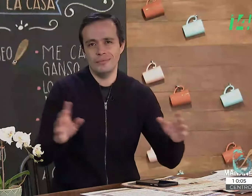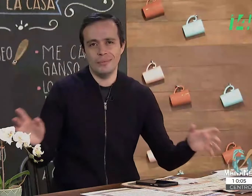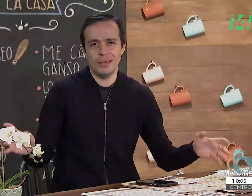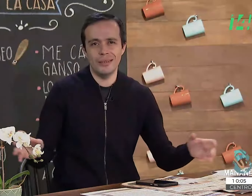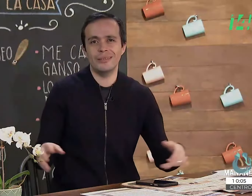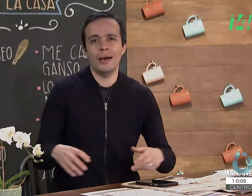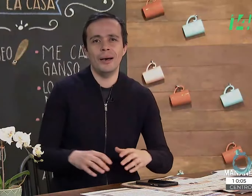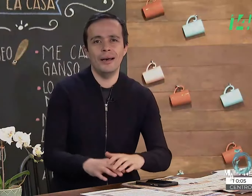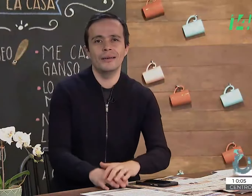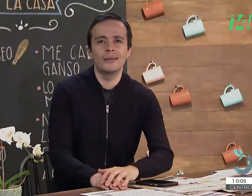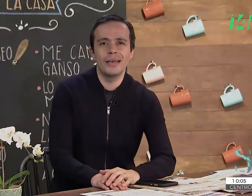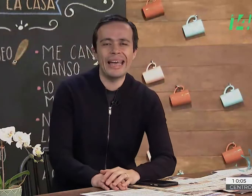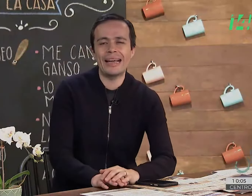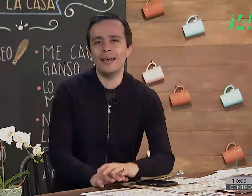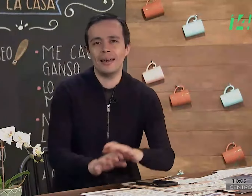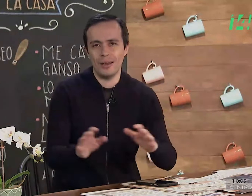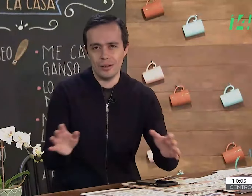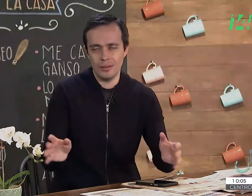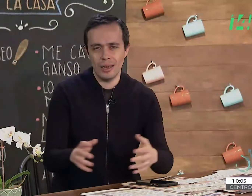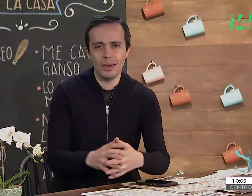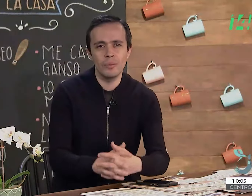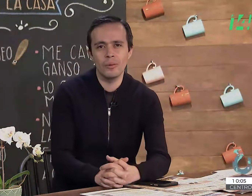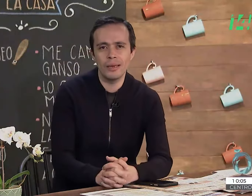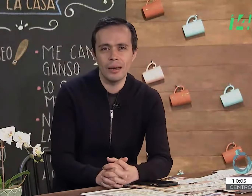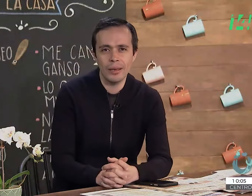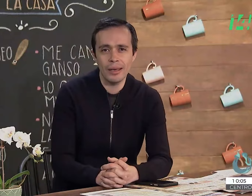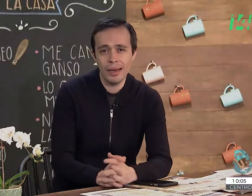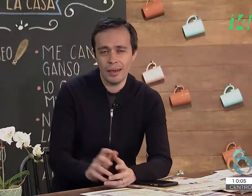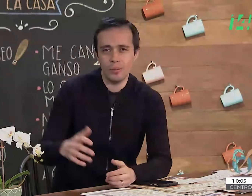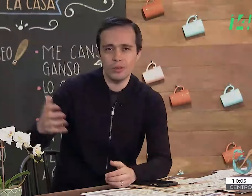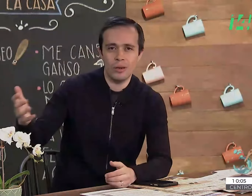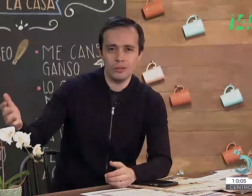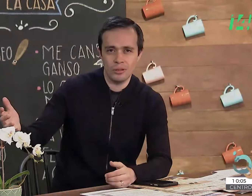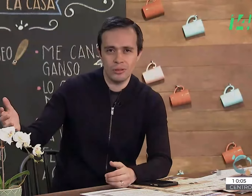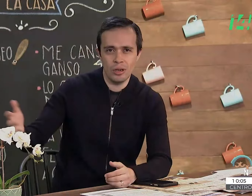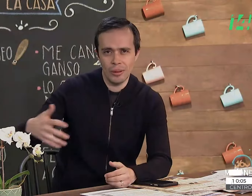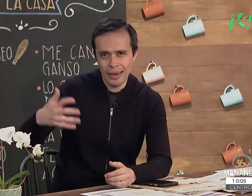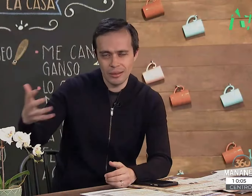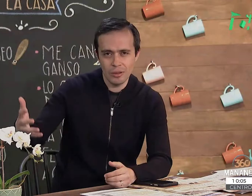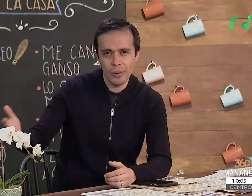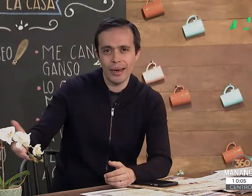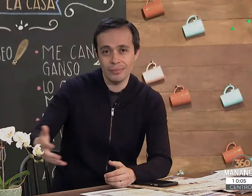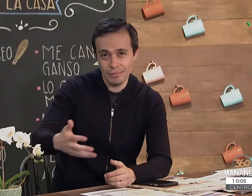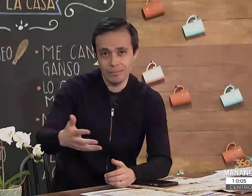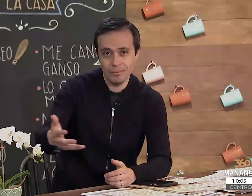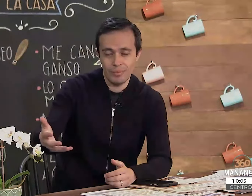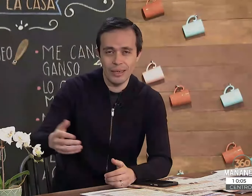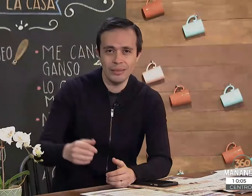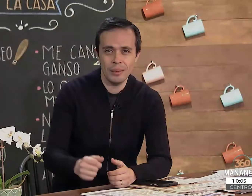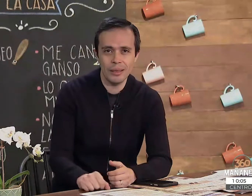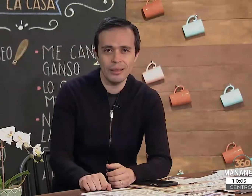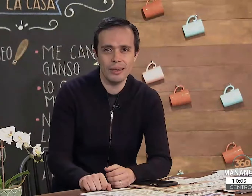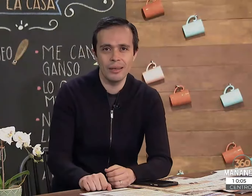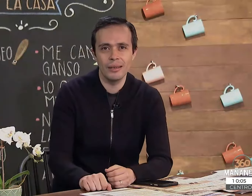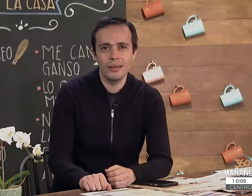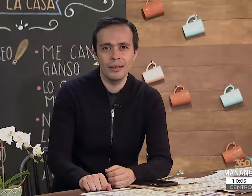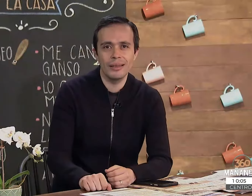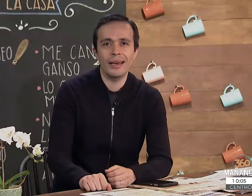violencia estaba en cada Rincón de la República Mexicana como si los neoliberales no hubieran